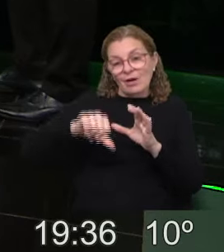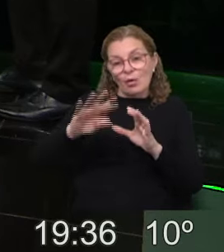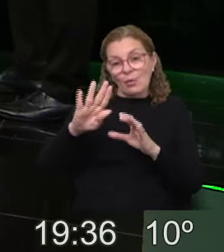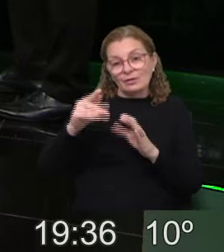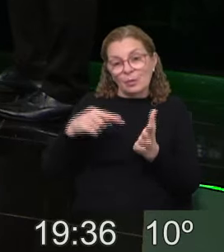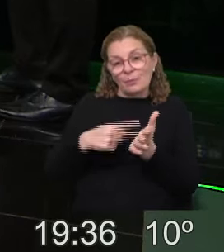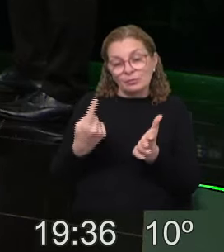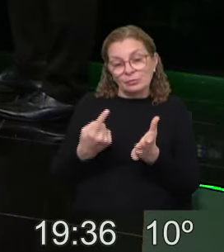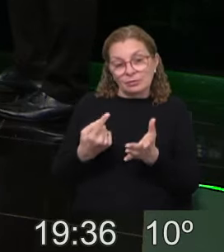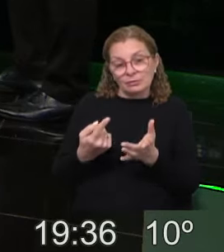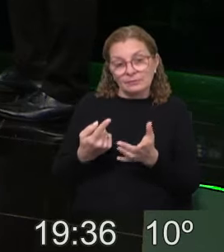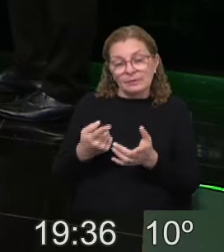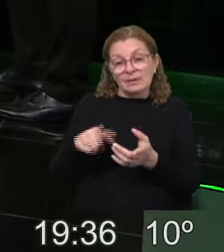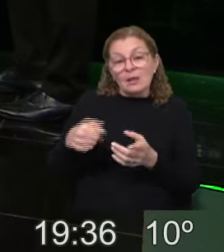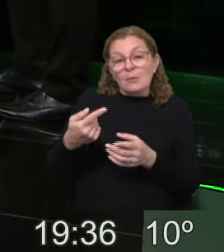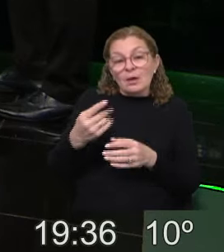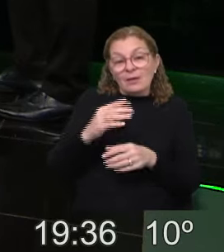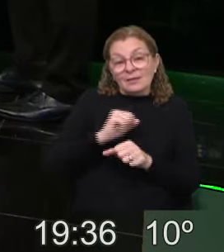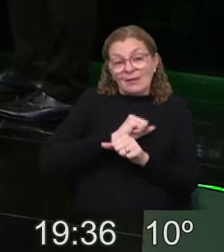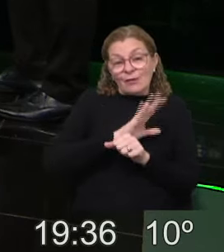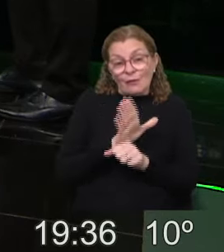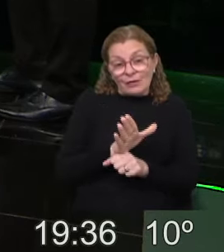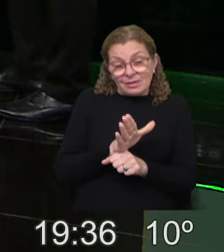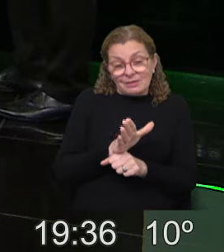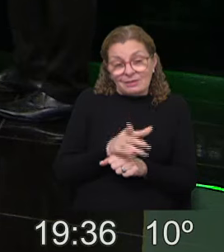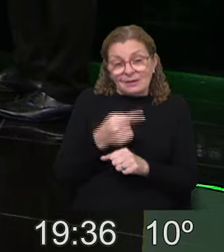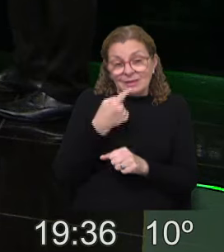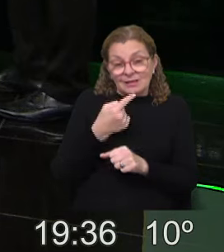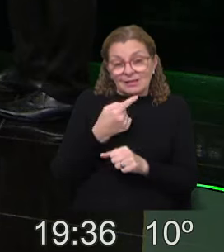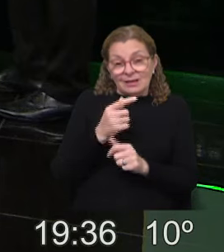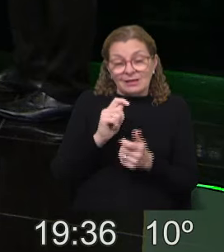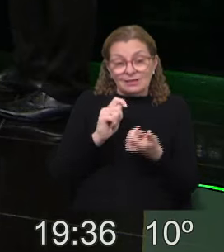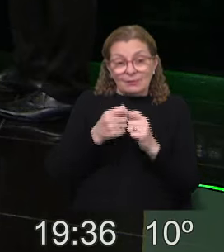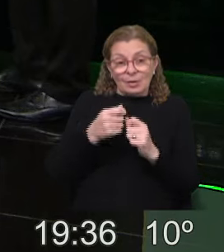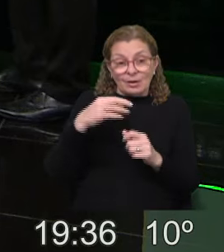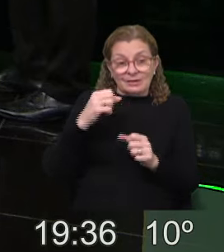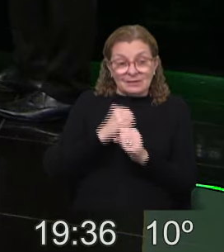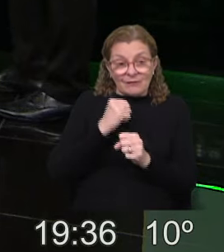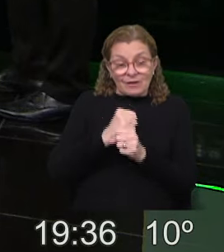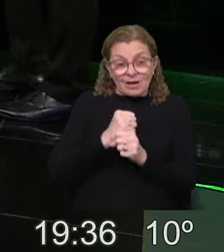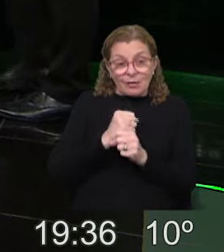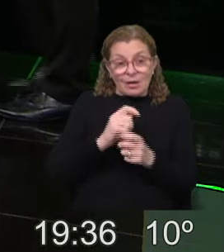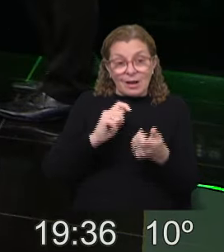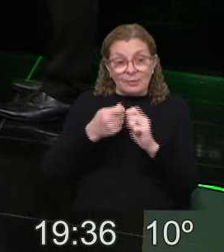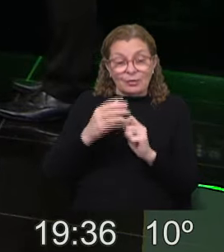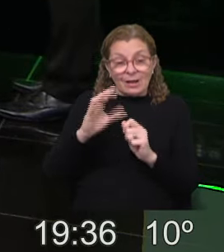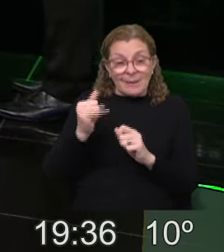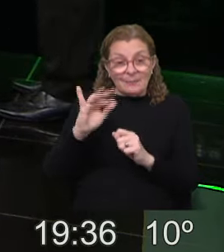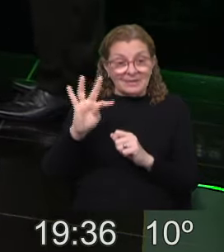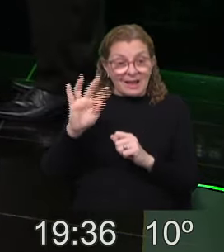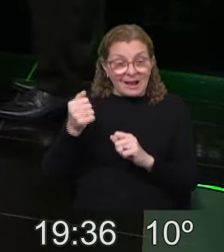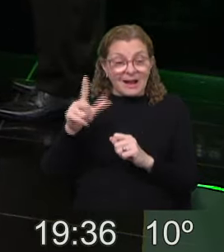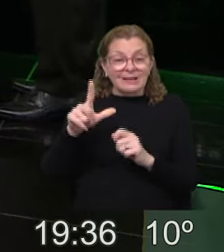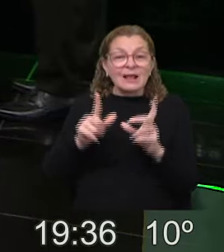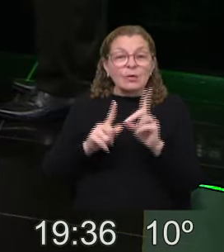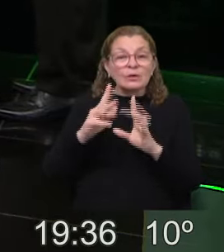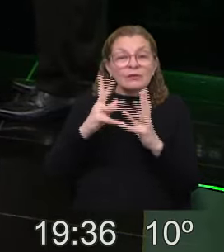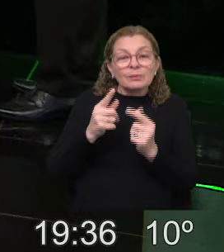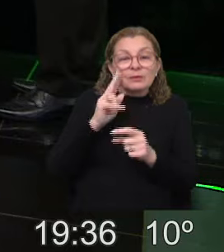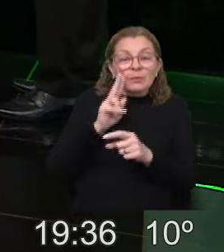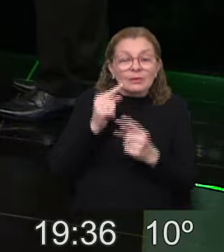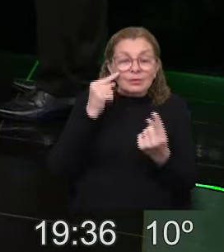en el periodo de la recuperación postpandemia y eso supone una transferencia del factor trabajo al factor capital porque alguna manera lo que estamos viendo a partir de